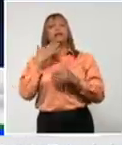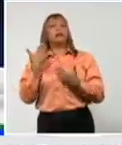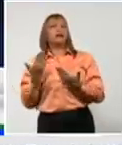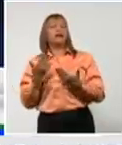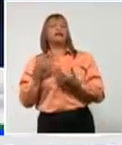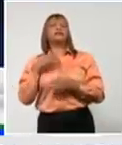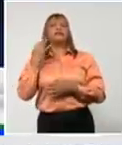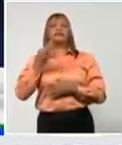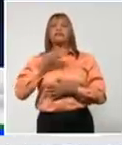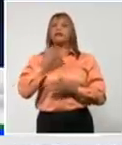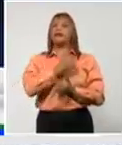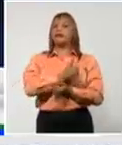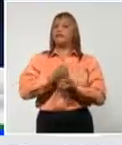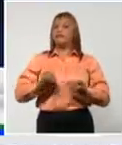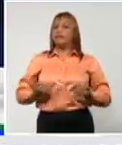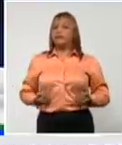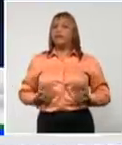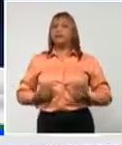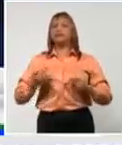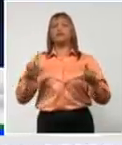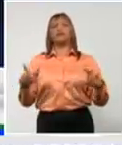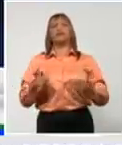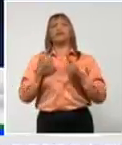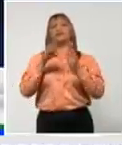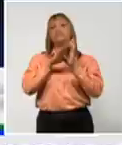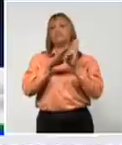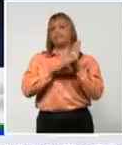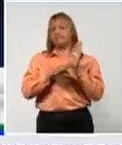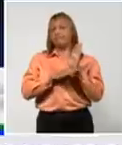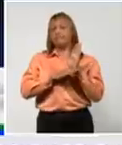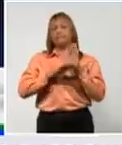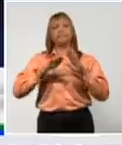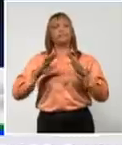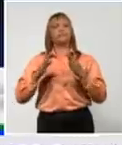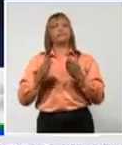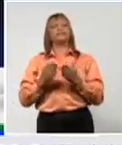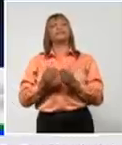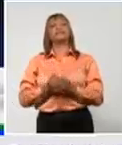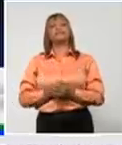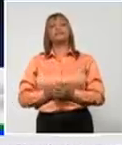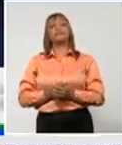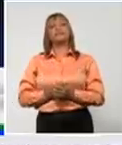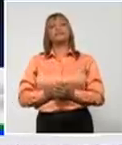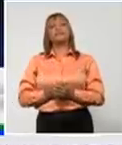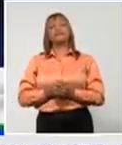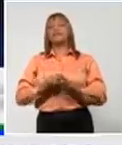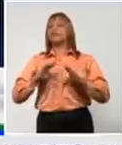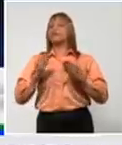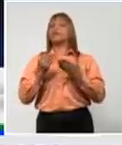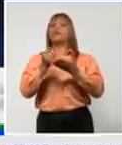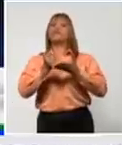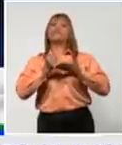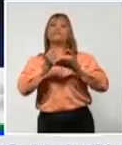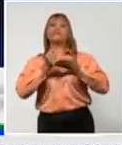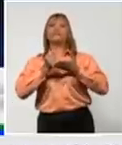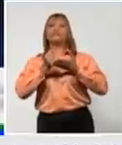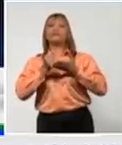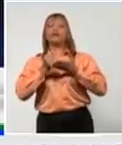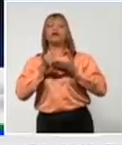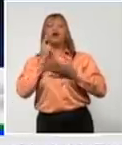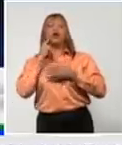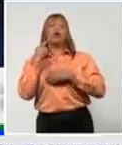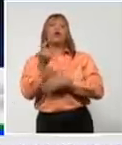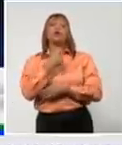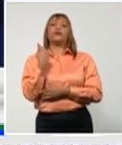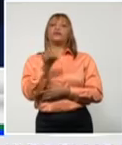del cumplimiento de los protocolos establecidos y de lo que han aportado nuestros científicos en